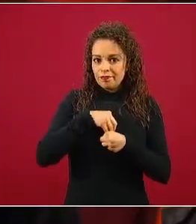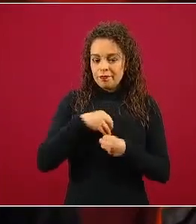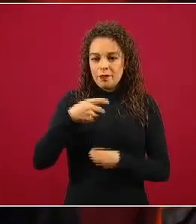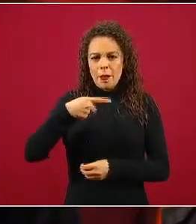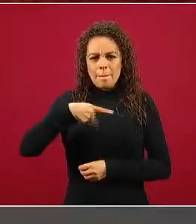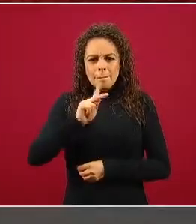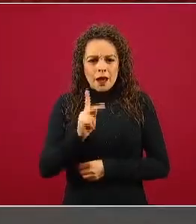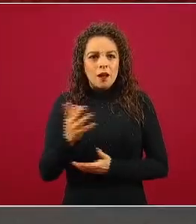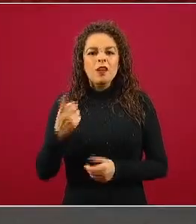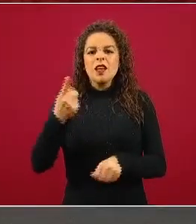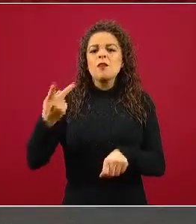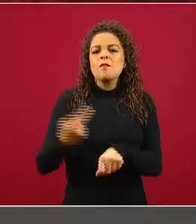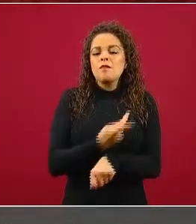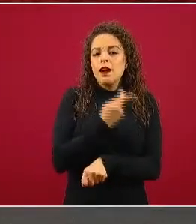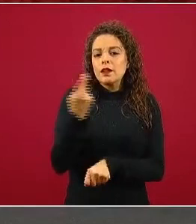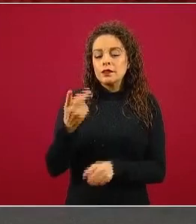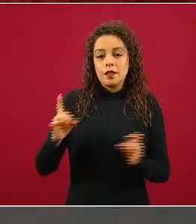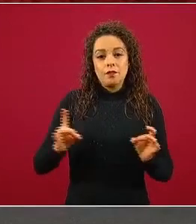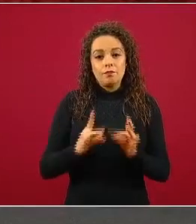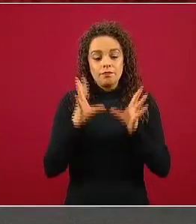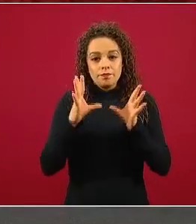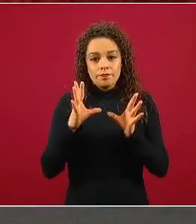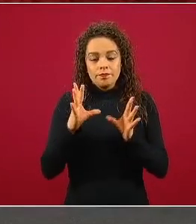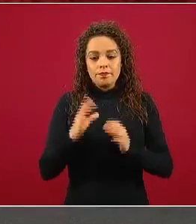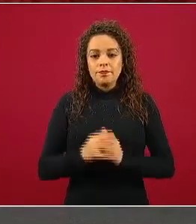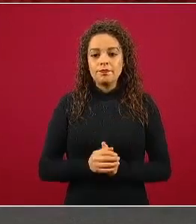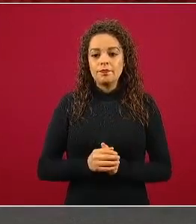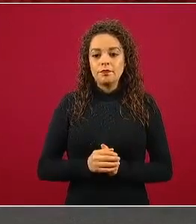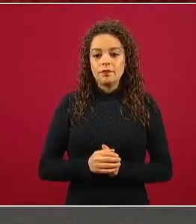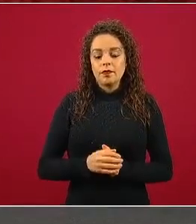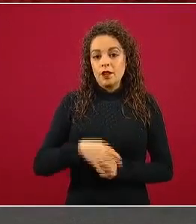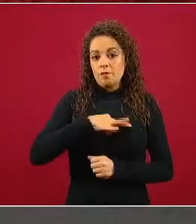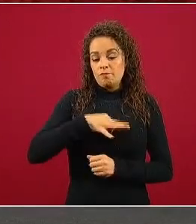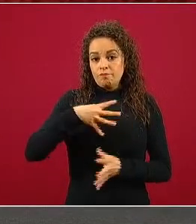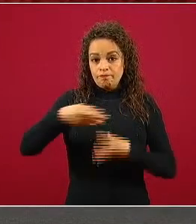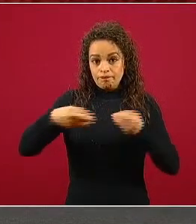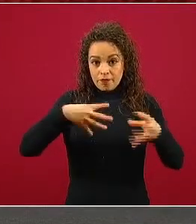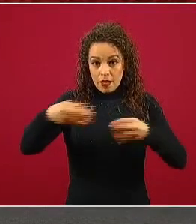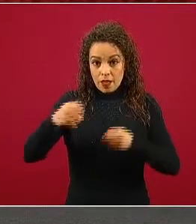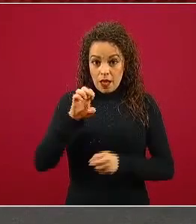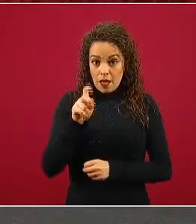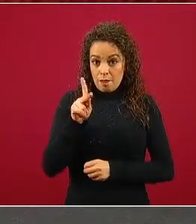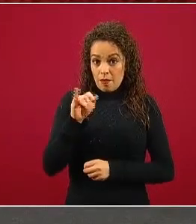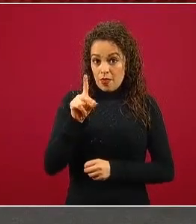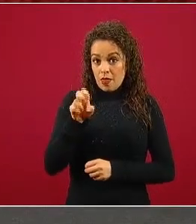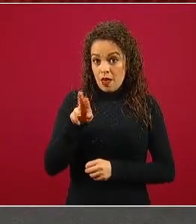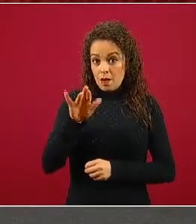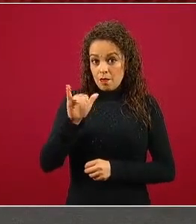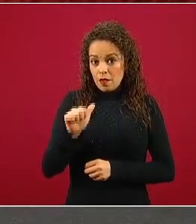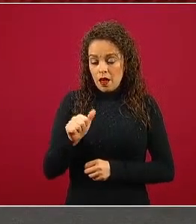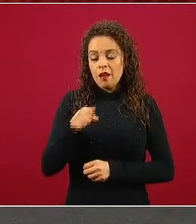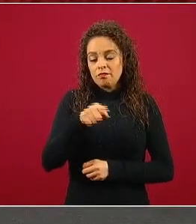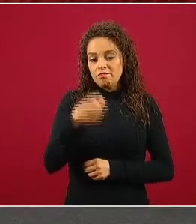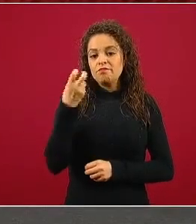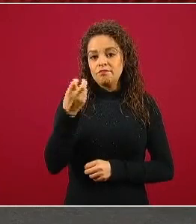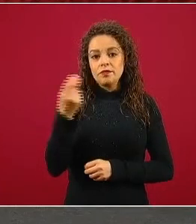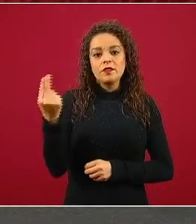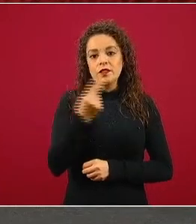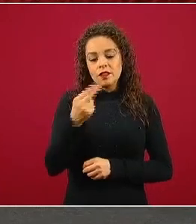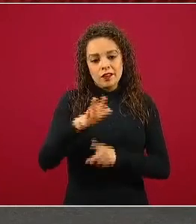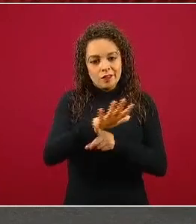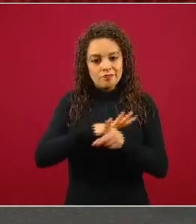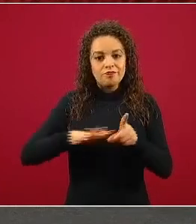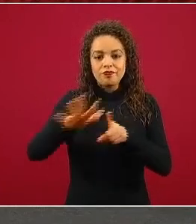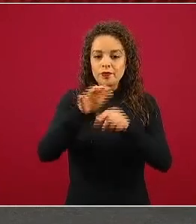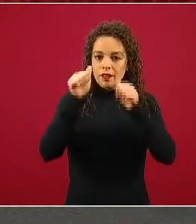cuando hay situaciones extenuantes como puede ser una epidemia, un desastre? Pues obviamente dar esta atención a la población hace